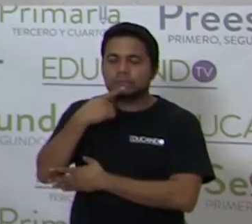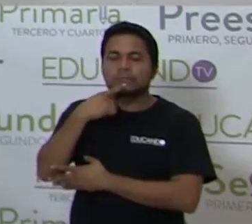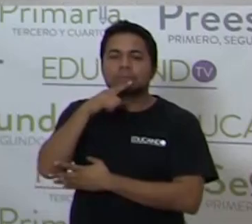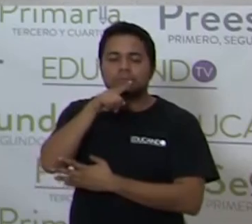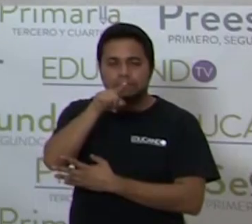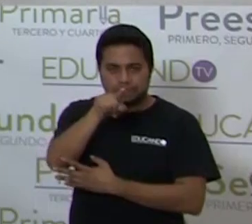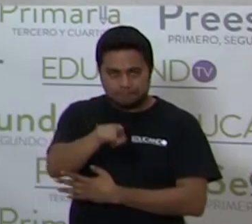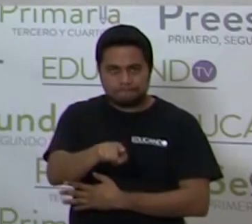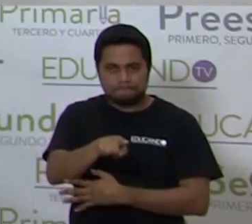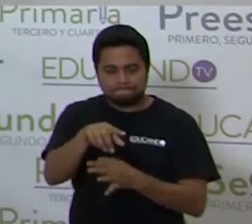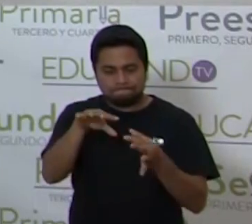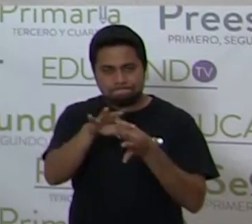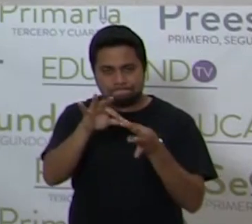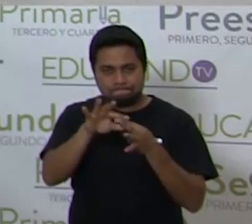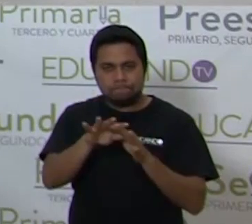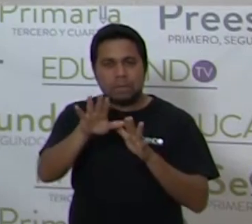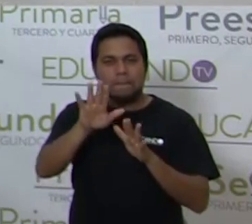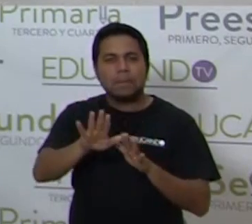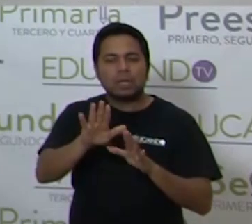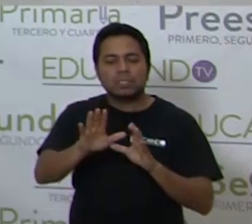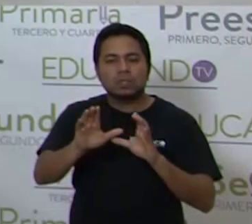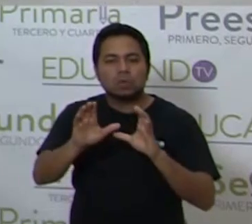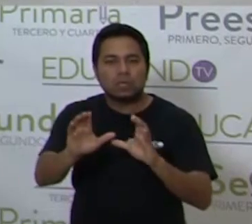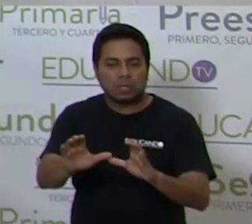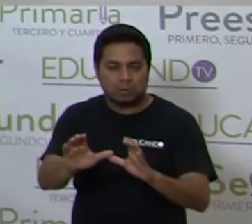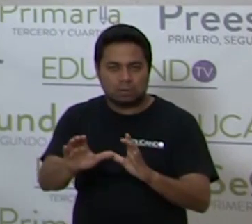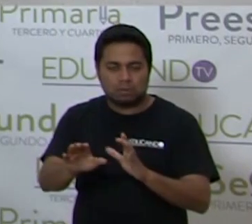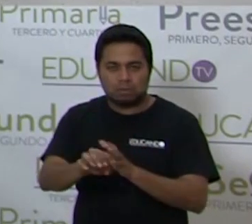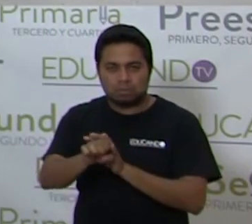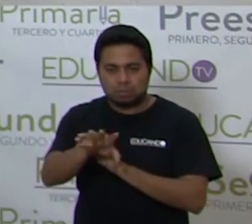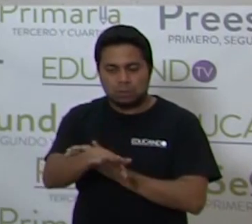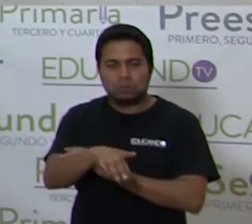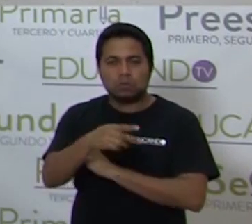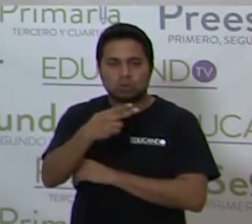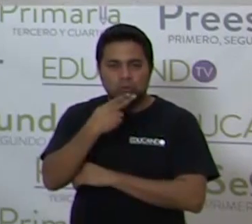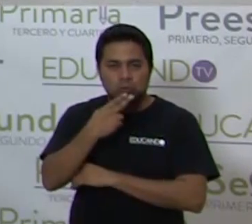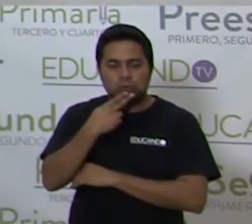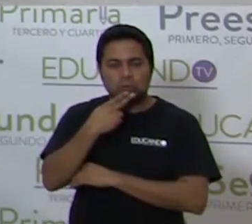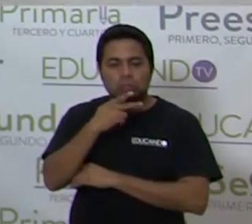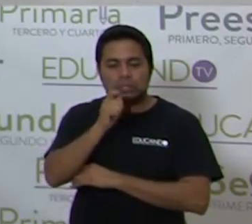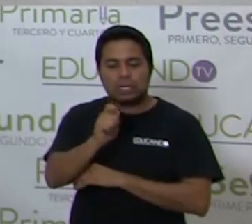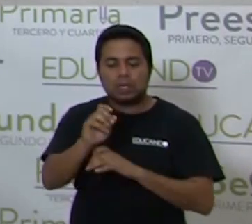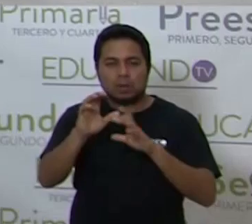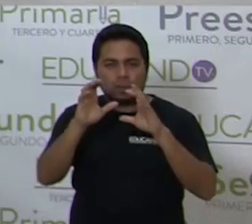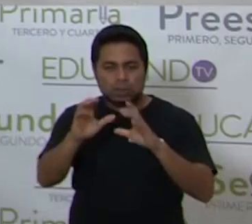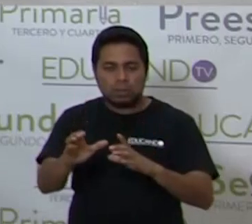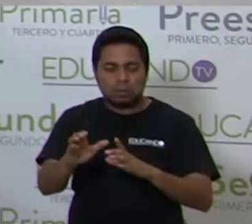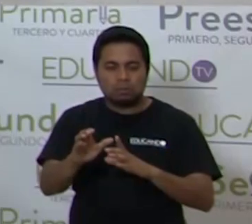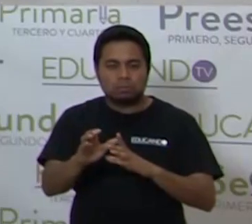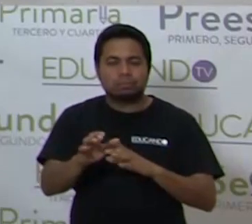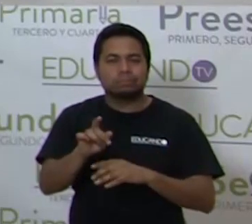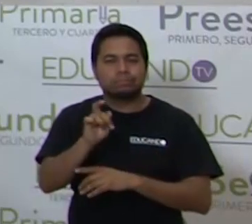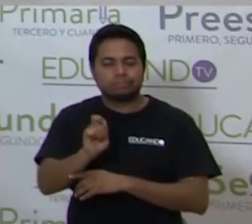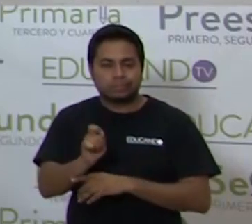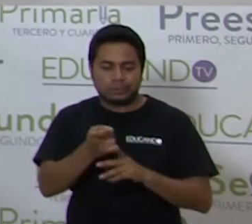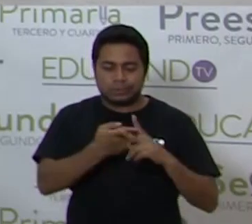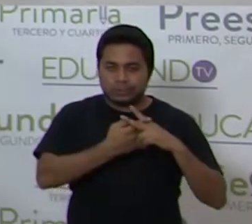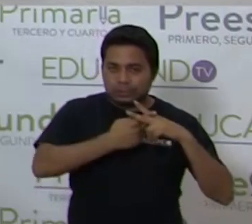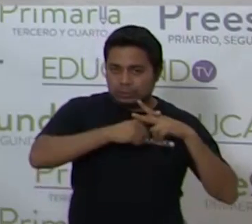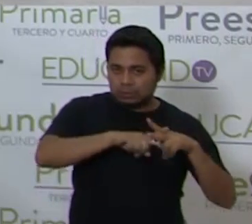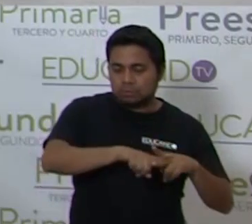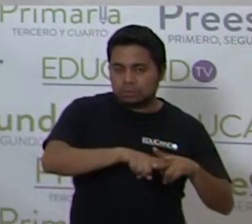que son advertencias. Y al momento de utilizar las advertencias, van a ir